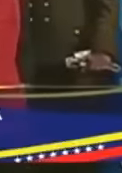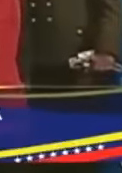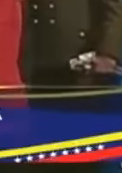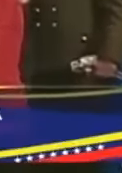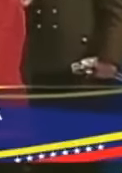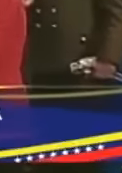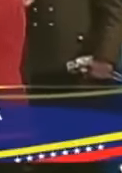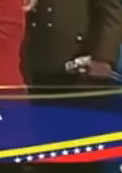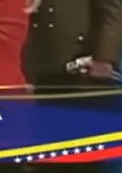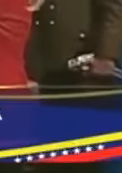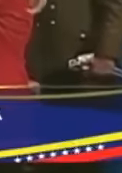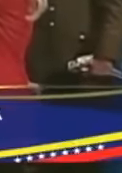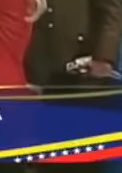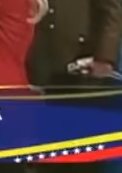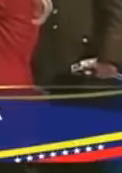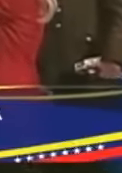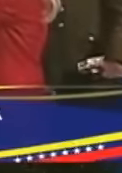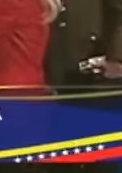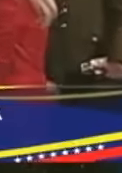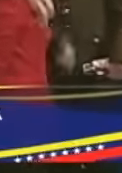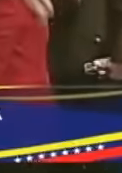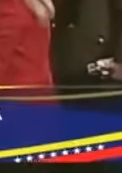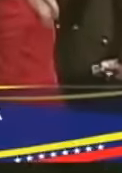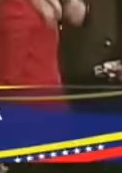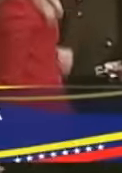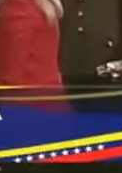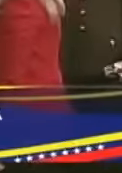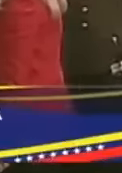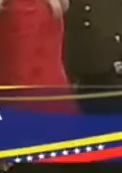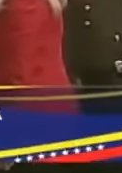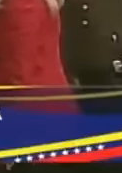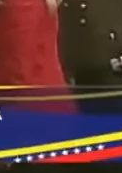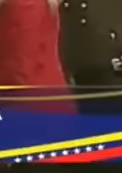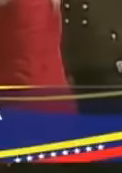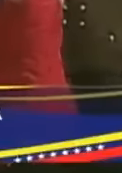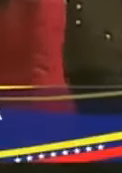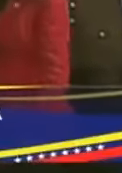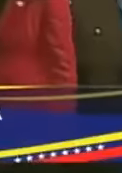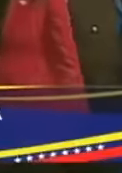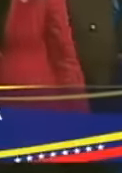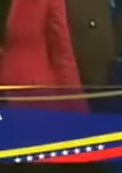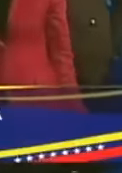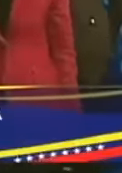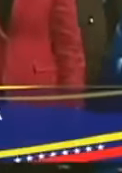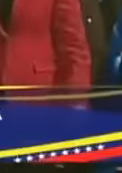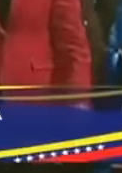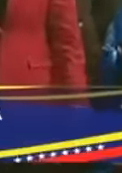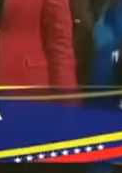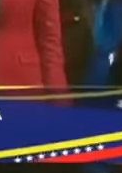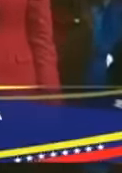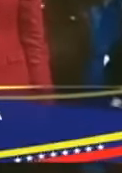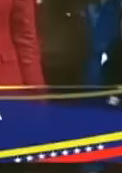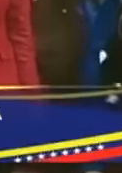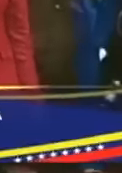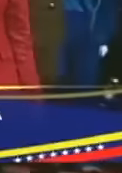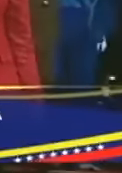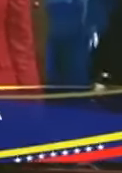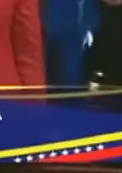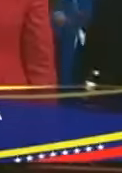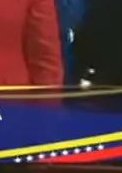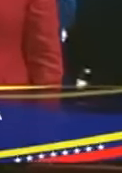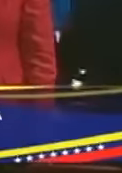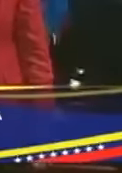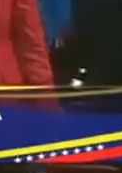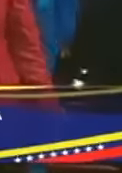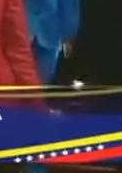puntualizaba: Venezuela se llena de fuerza moral y espiritual por la defensa de nuestra Guayana Esequiba rumbo a la gran